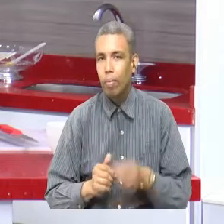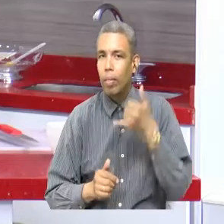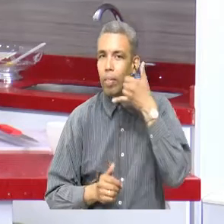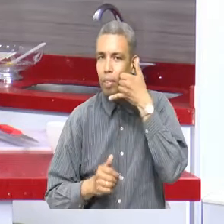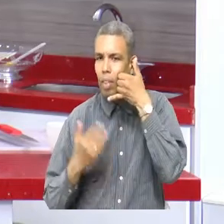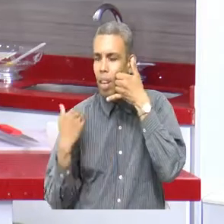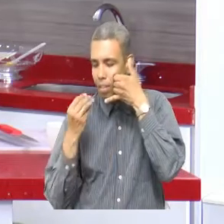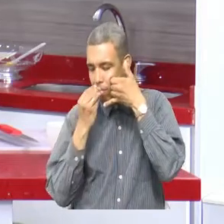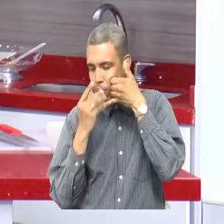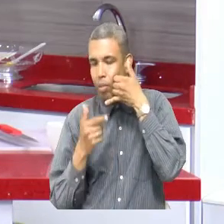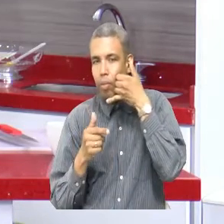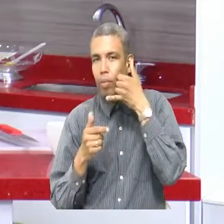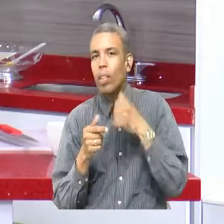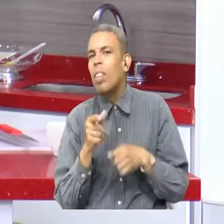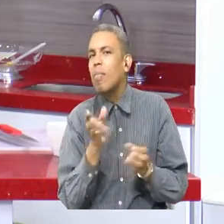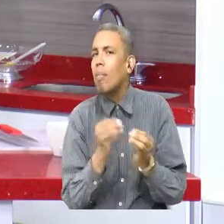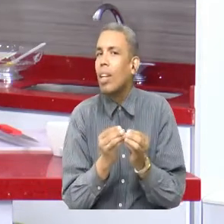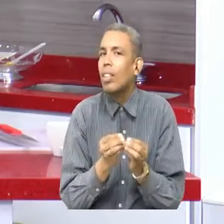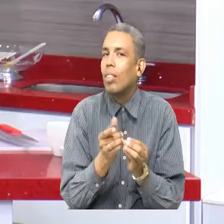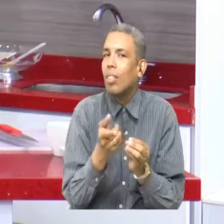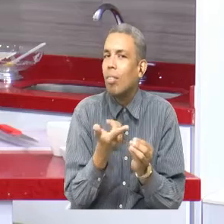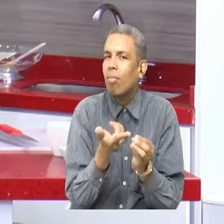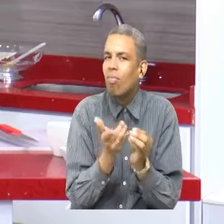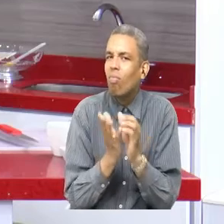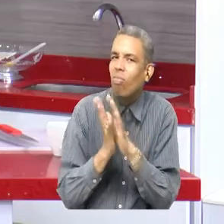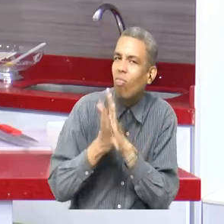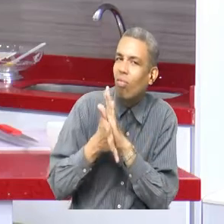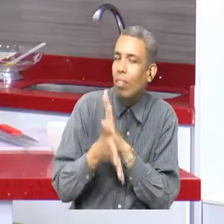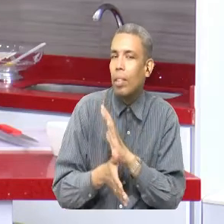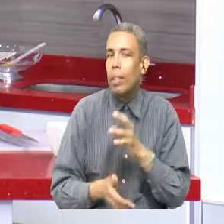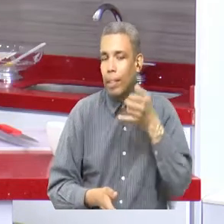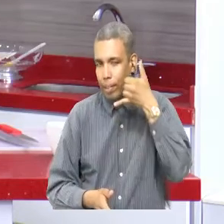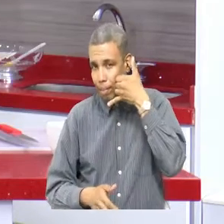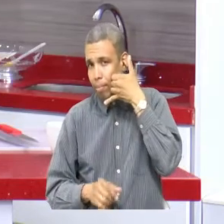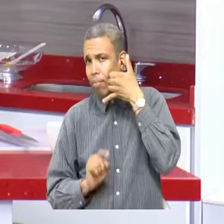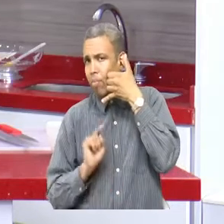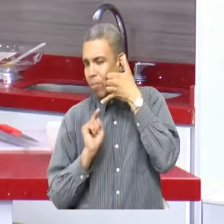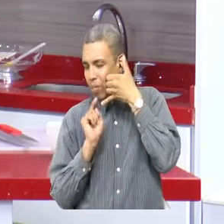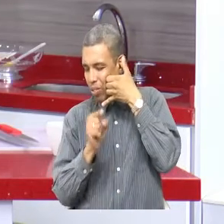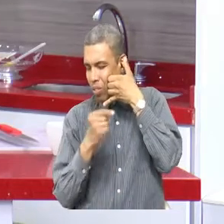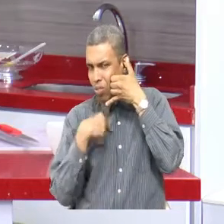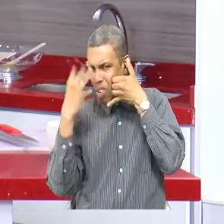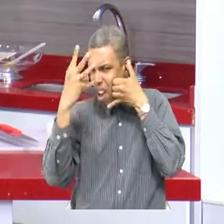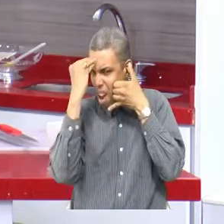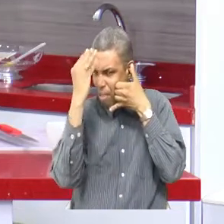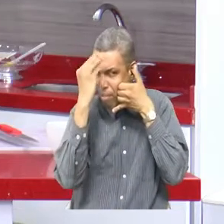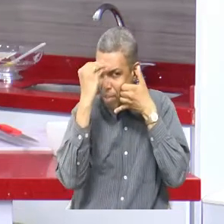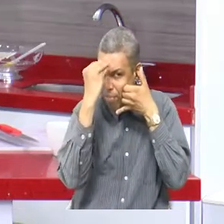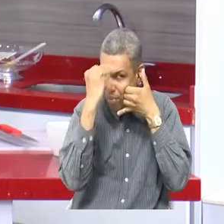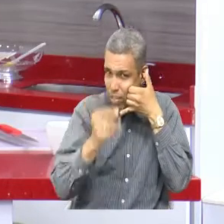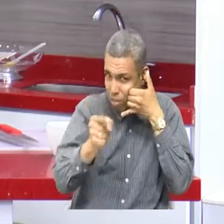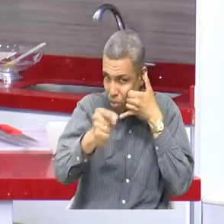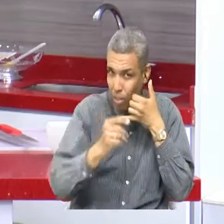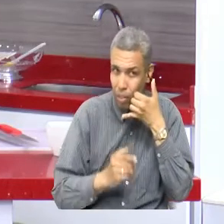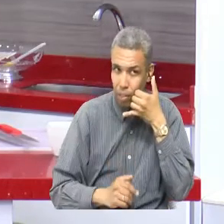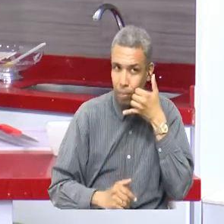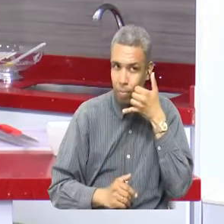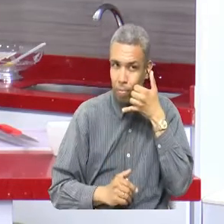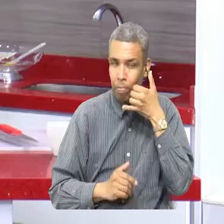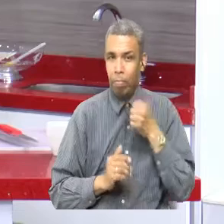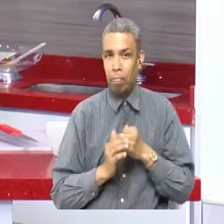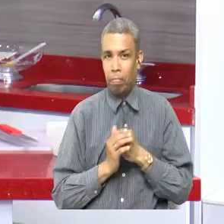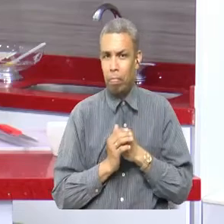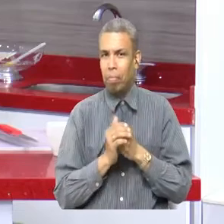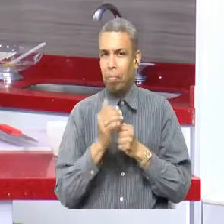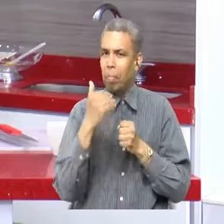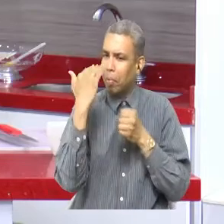Sergio? Que he aprendido mucho con ustedes. De pronto he hecho los